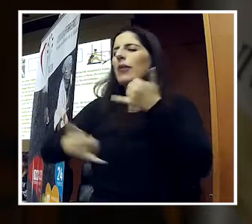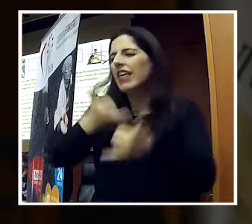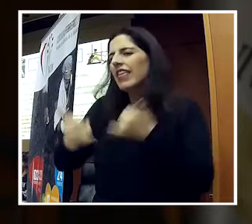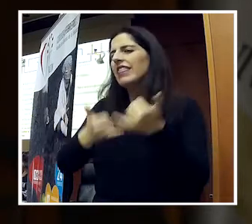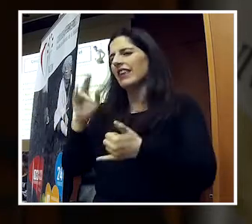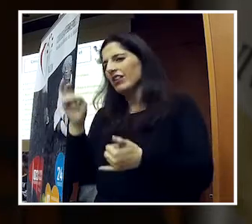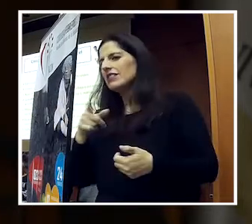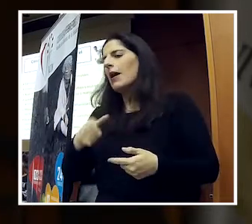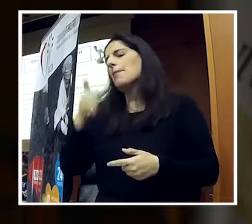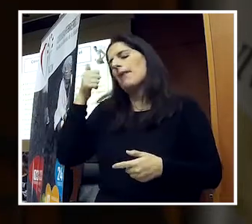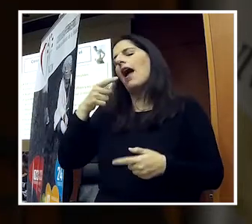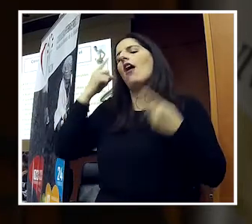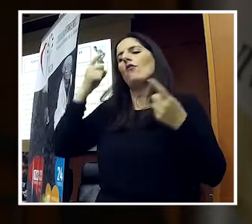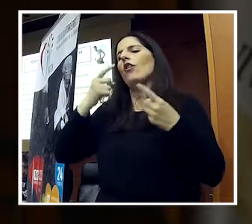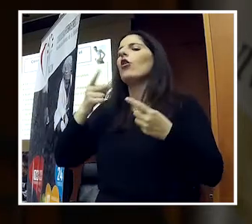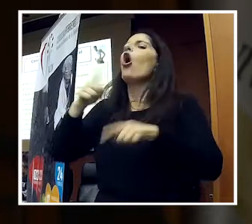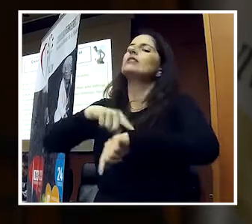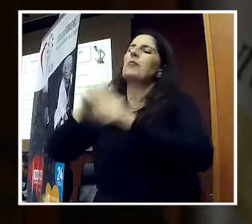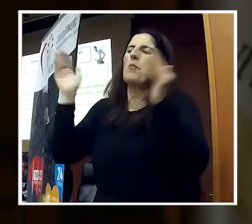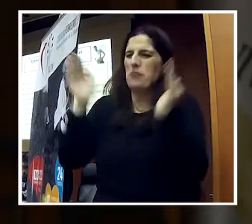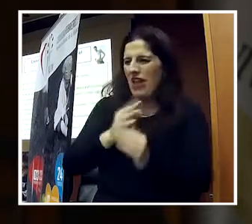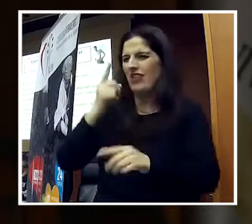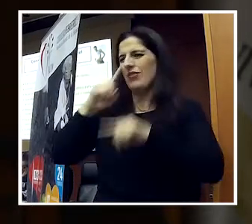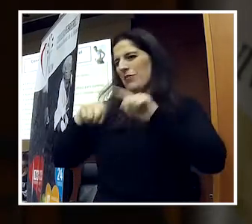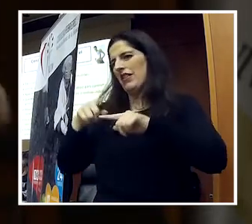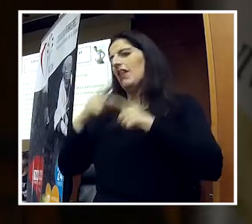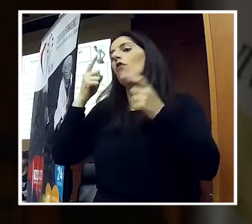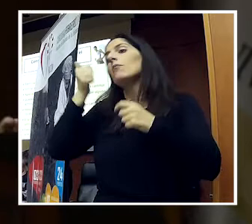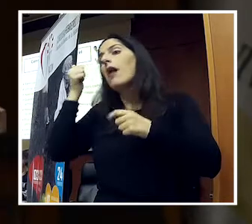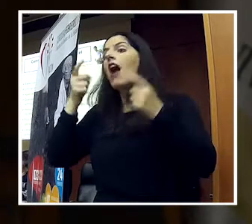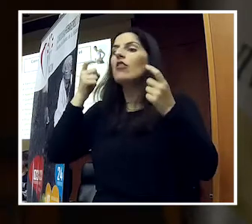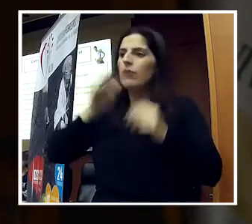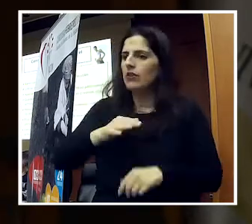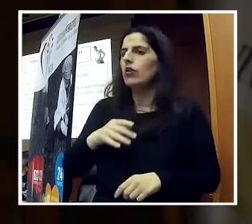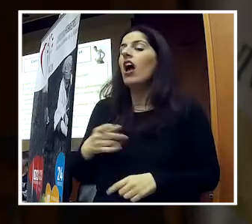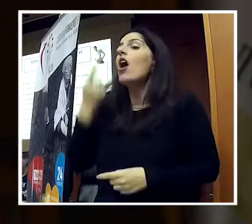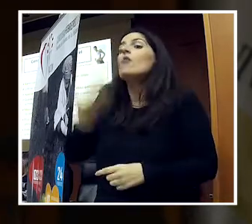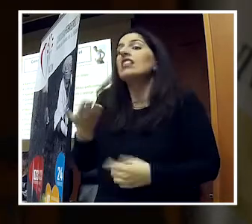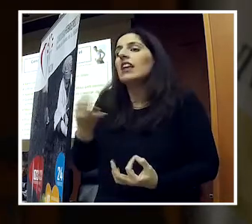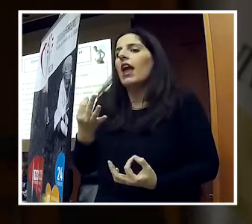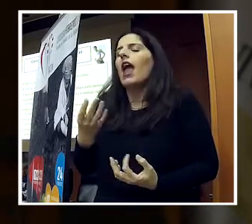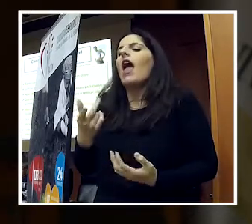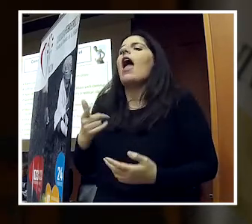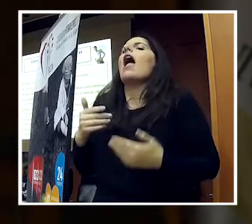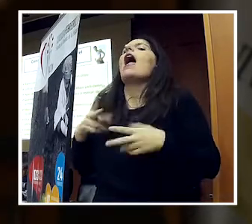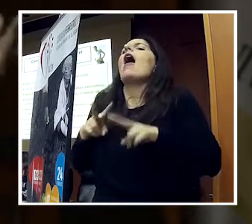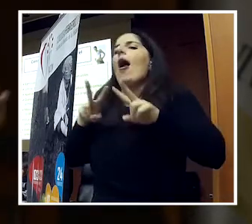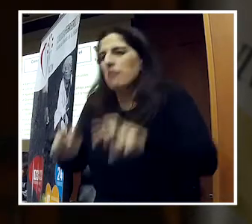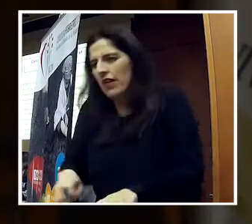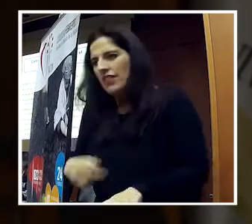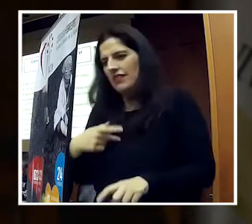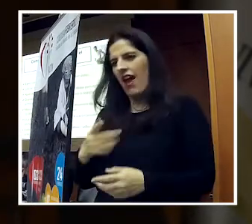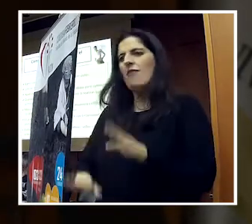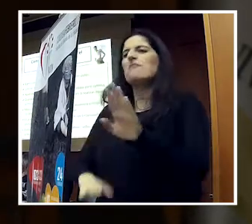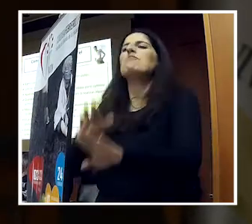etcétera, ¿no? Respecto al sedentarismo, lo importante es empezar, de verdad, ¿eh? Nosotros es cierto que alguna persona nos